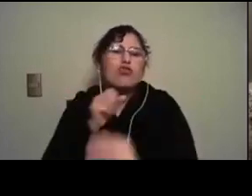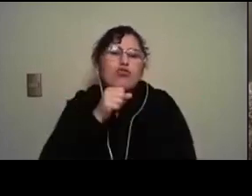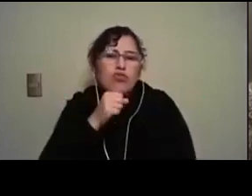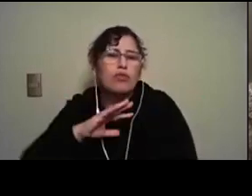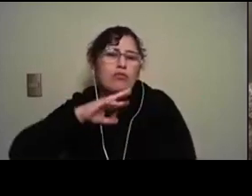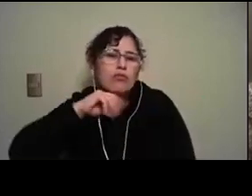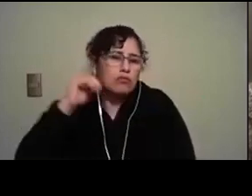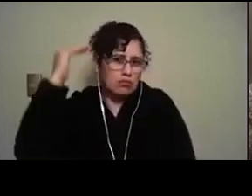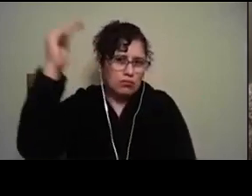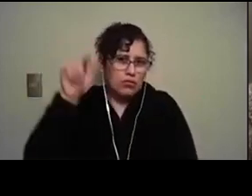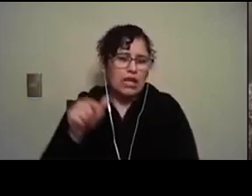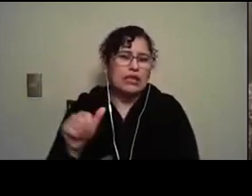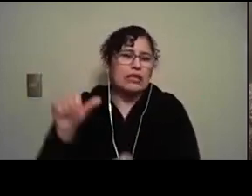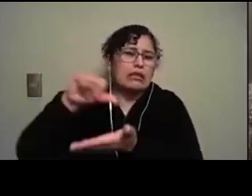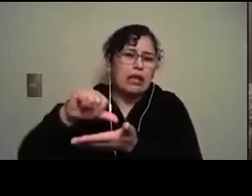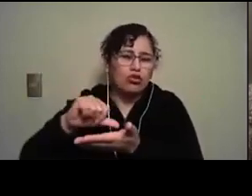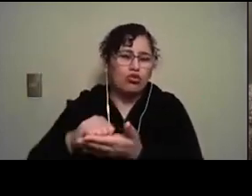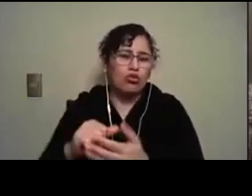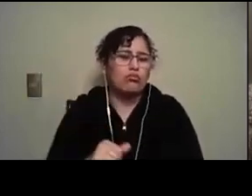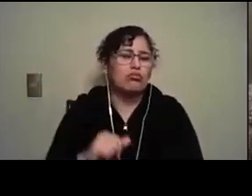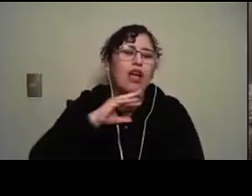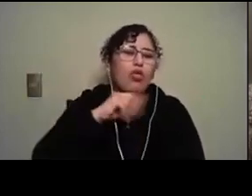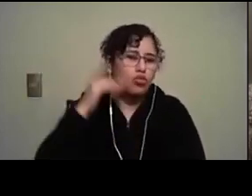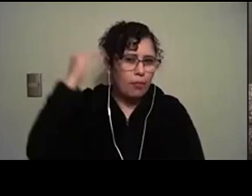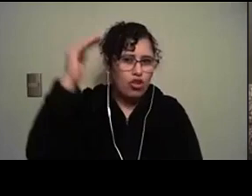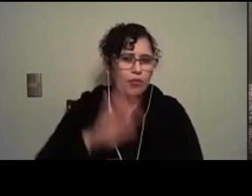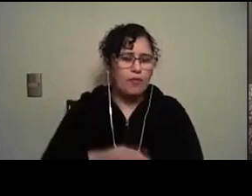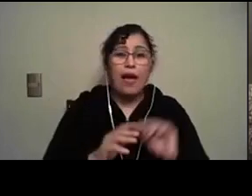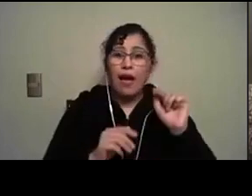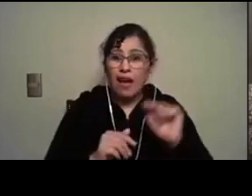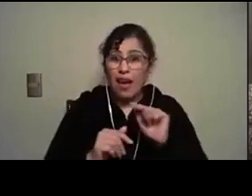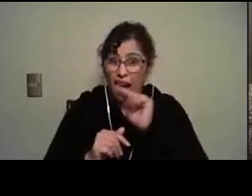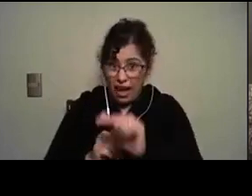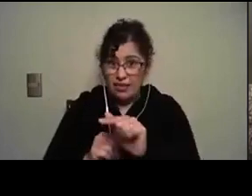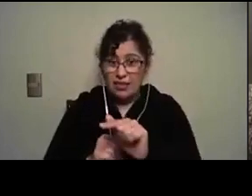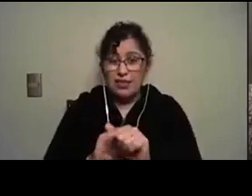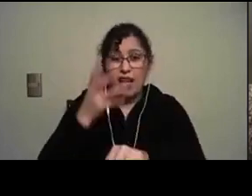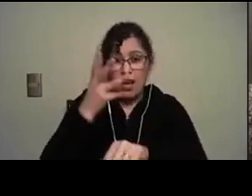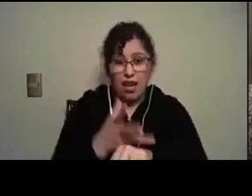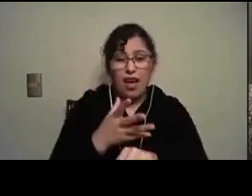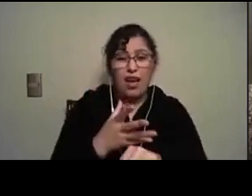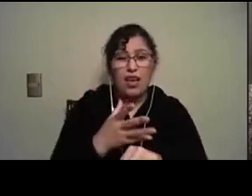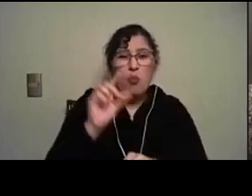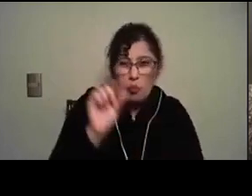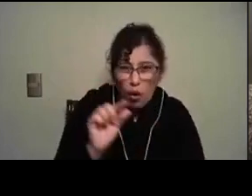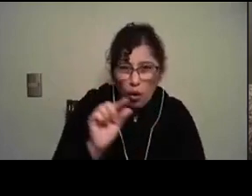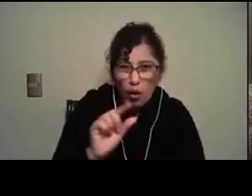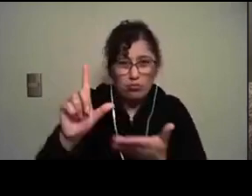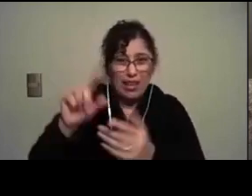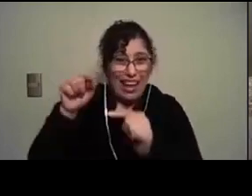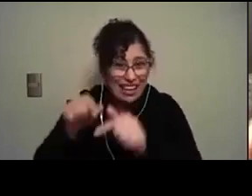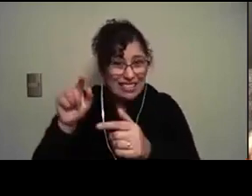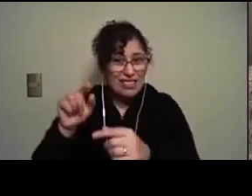cualquier centro de adulto mayor, como que hay una carencia de estos centros,